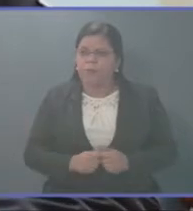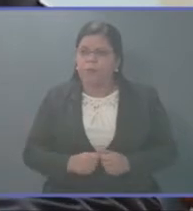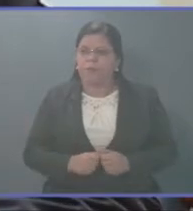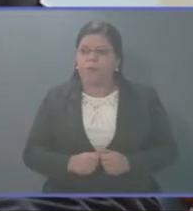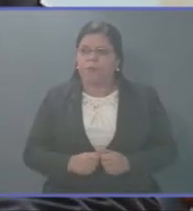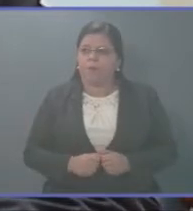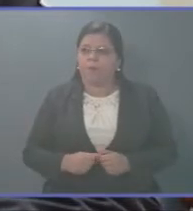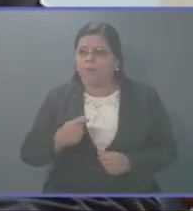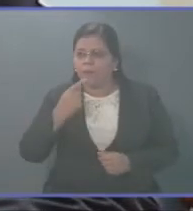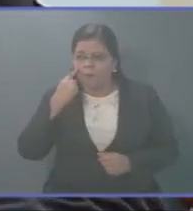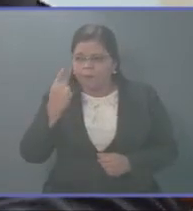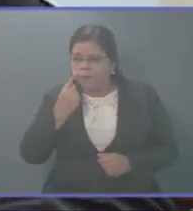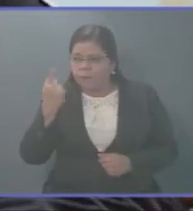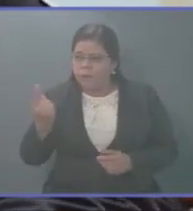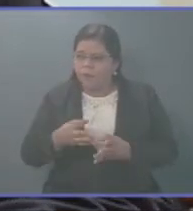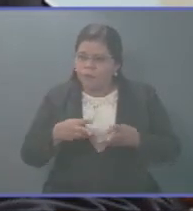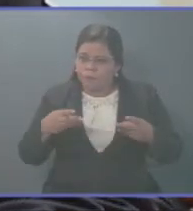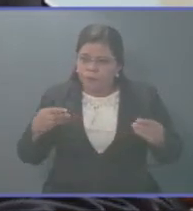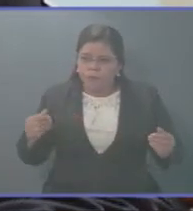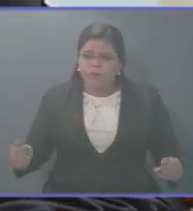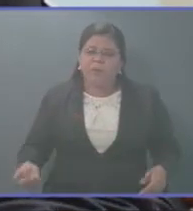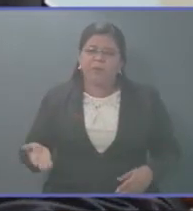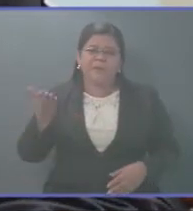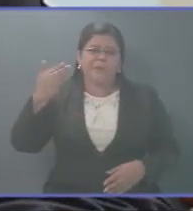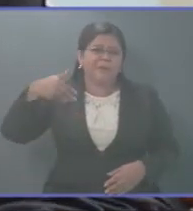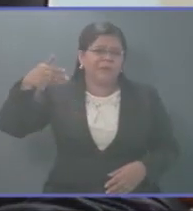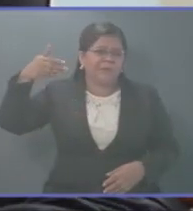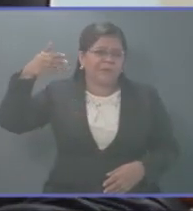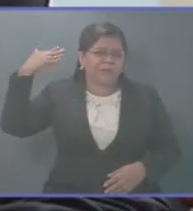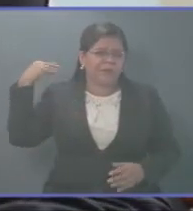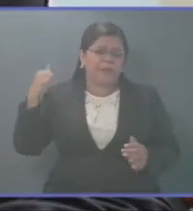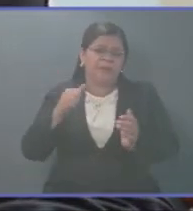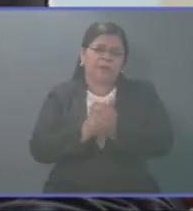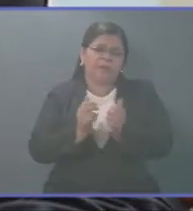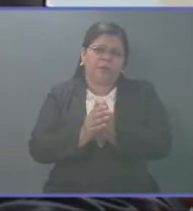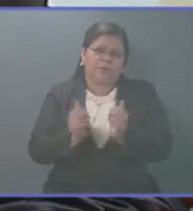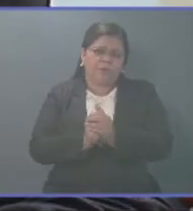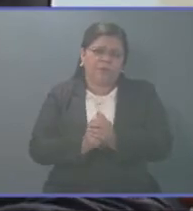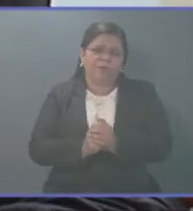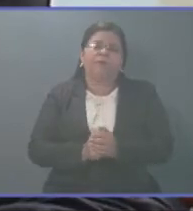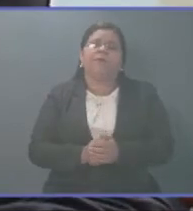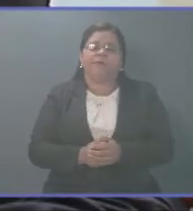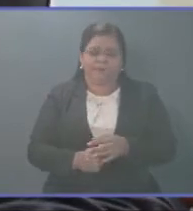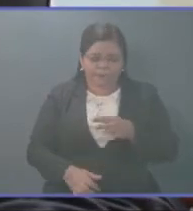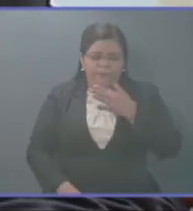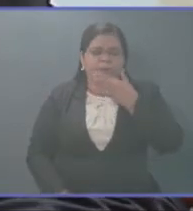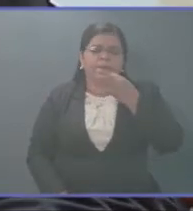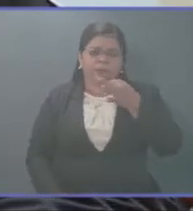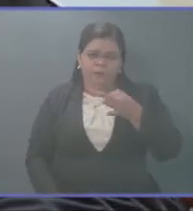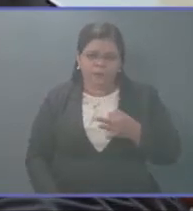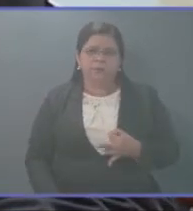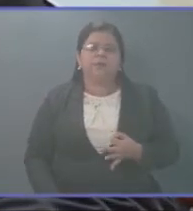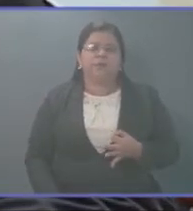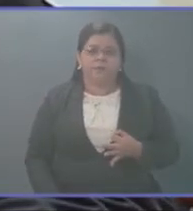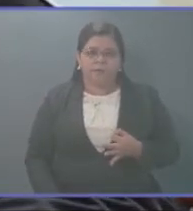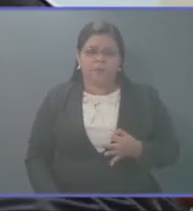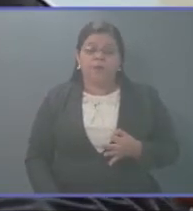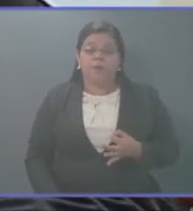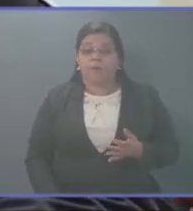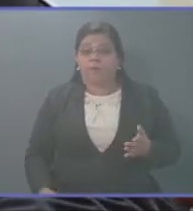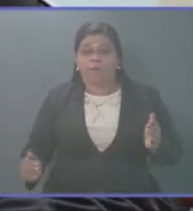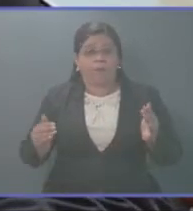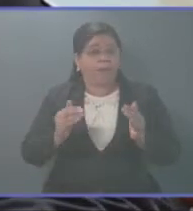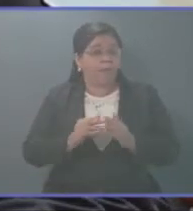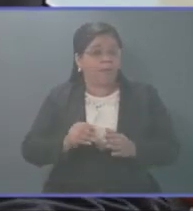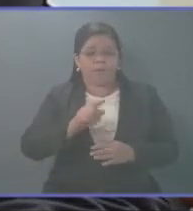de una solución a un problema que nos ha golpeado por muchos años. Eso es cierto. Pero tampoco se vale,